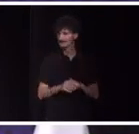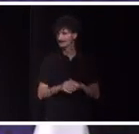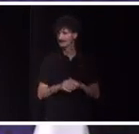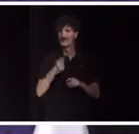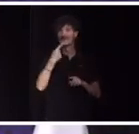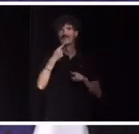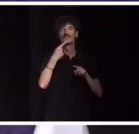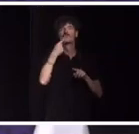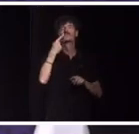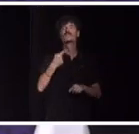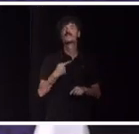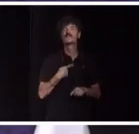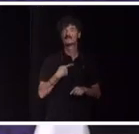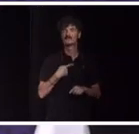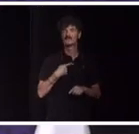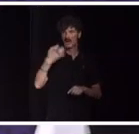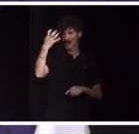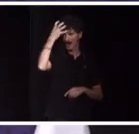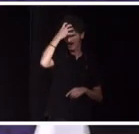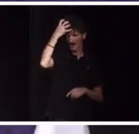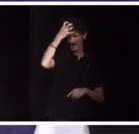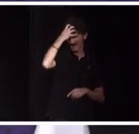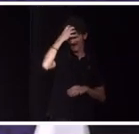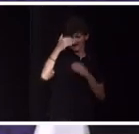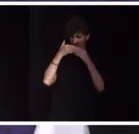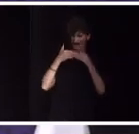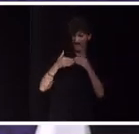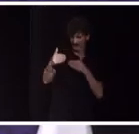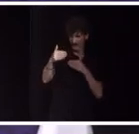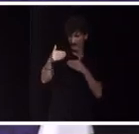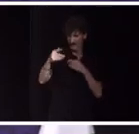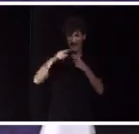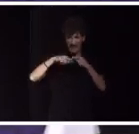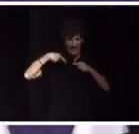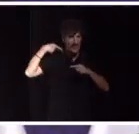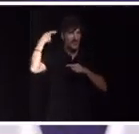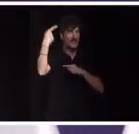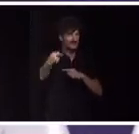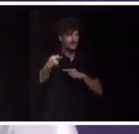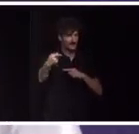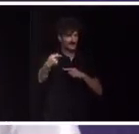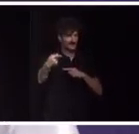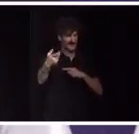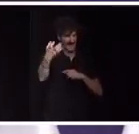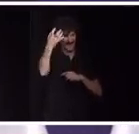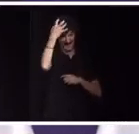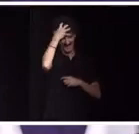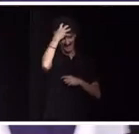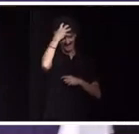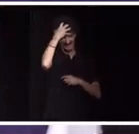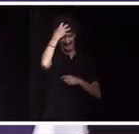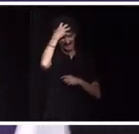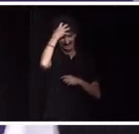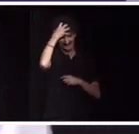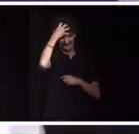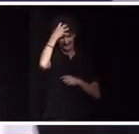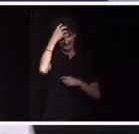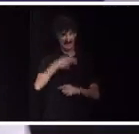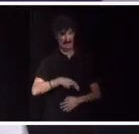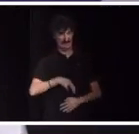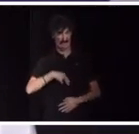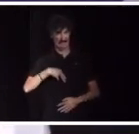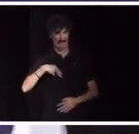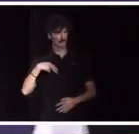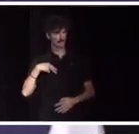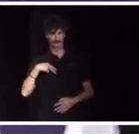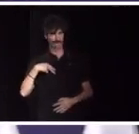Nos han dicho que quieren que haya reyes no solo para ahora, sino para después. Y claro, eso en general a nosotros no